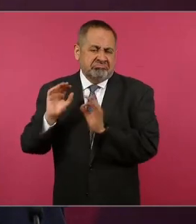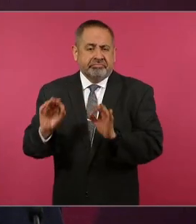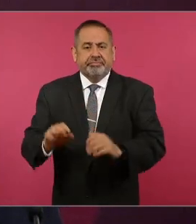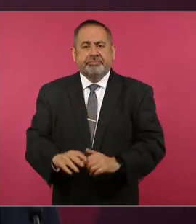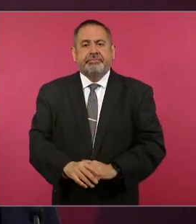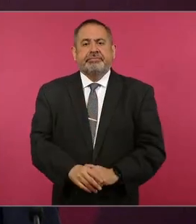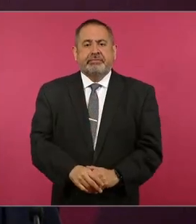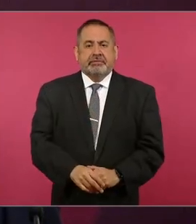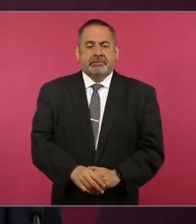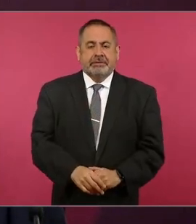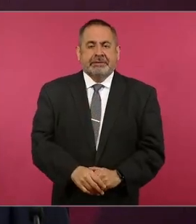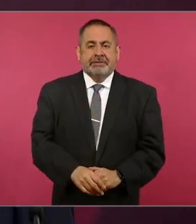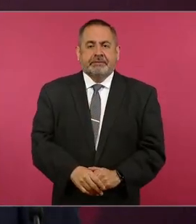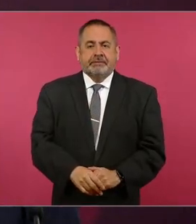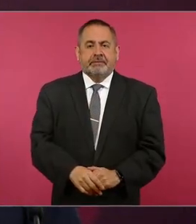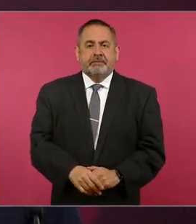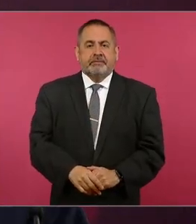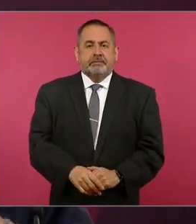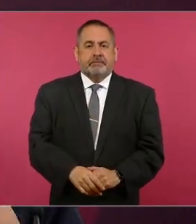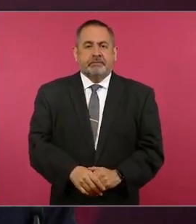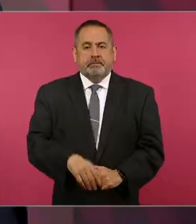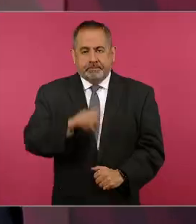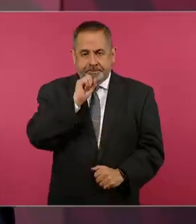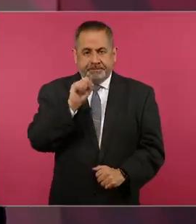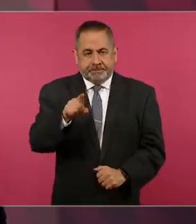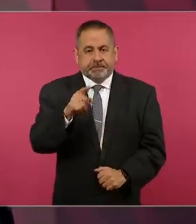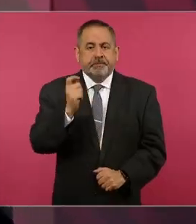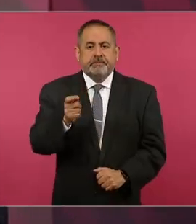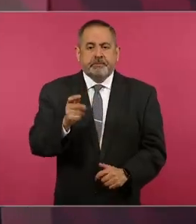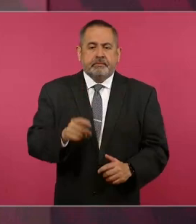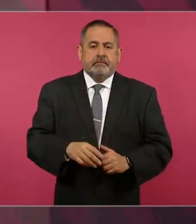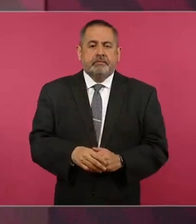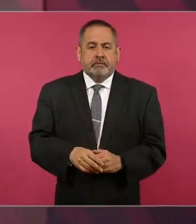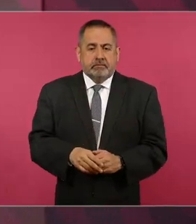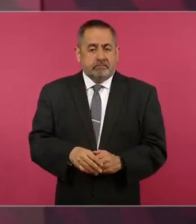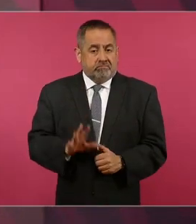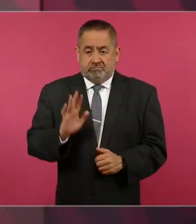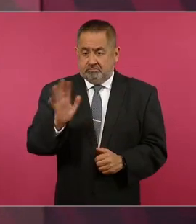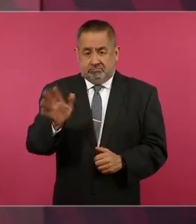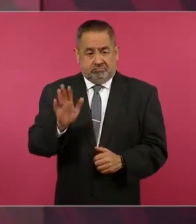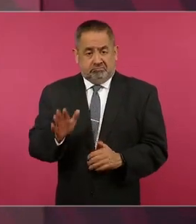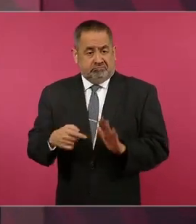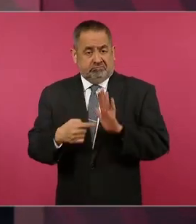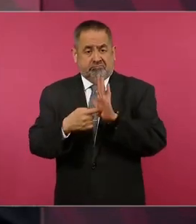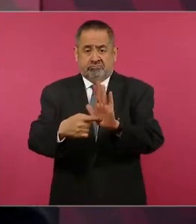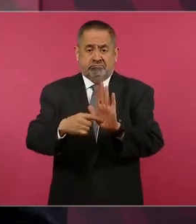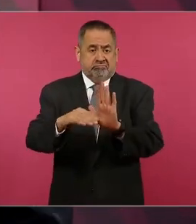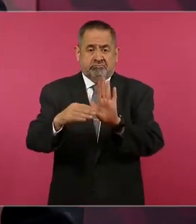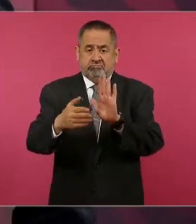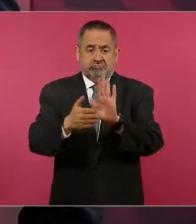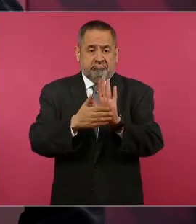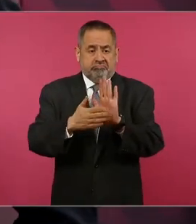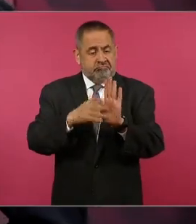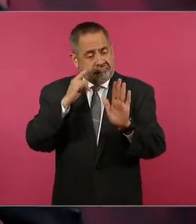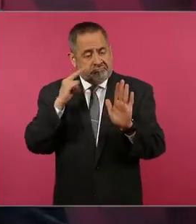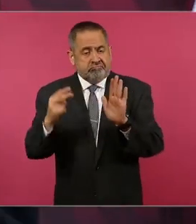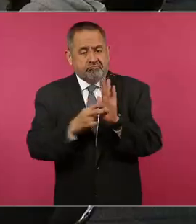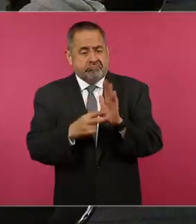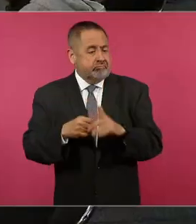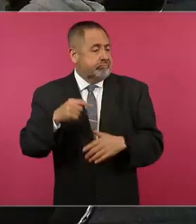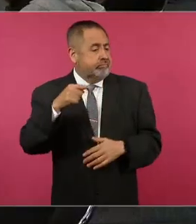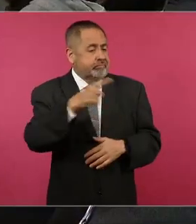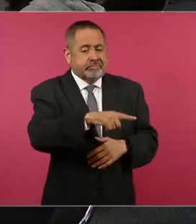además eso está demostrado es una